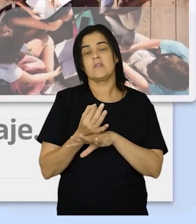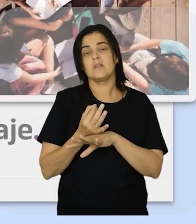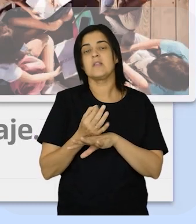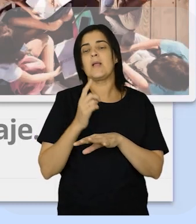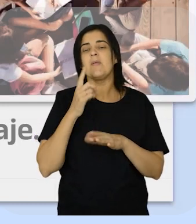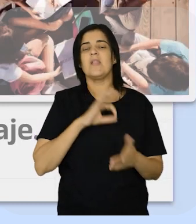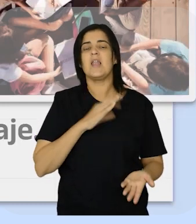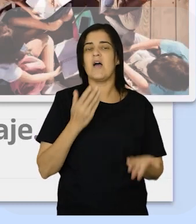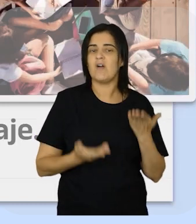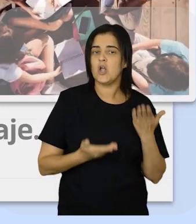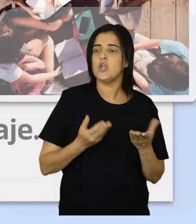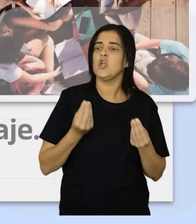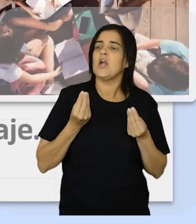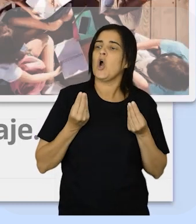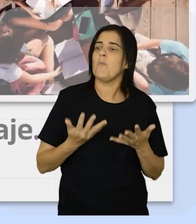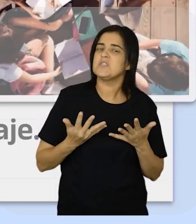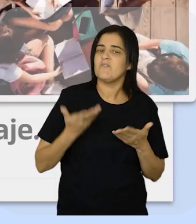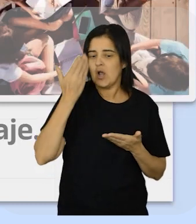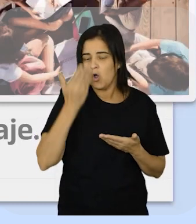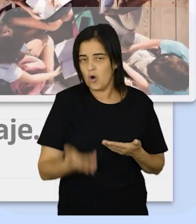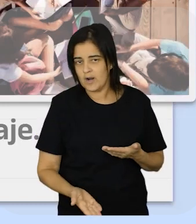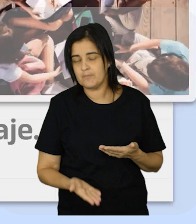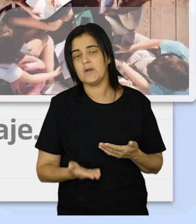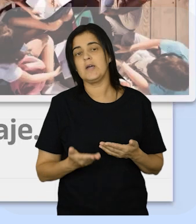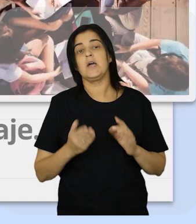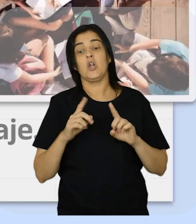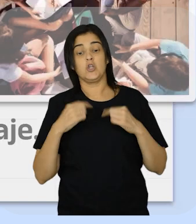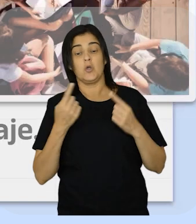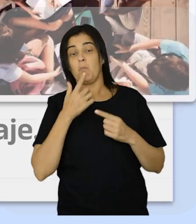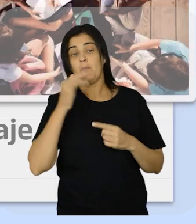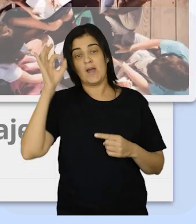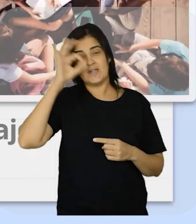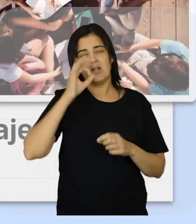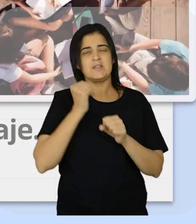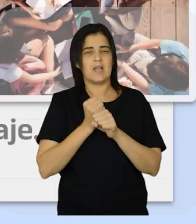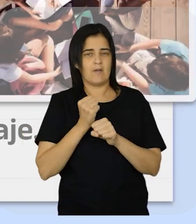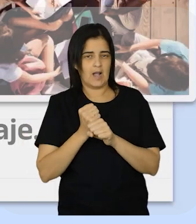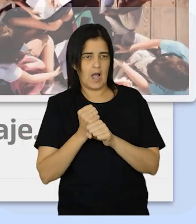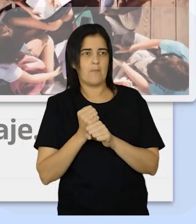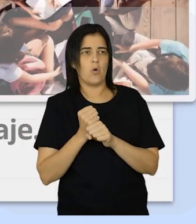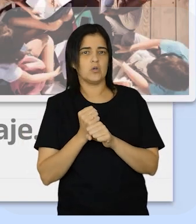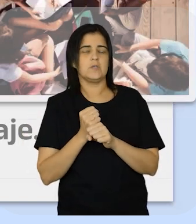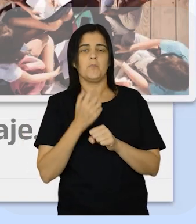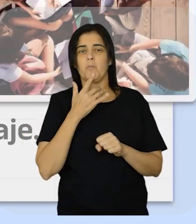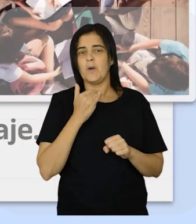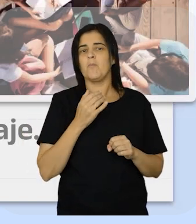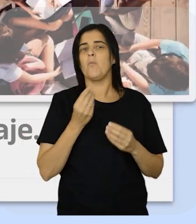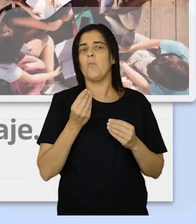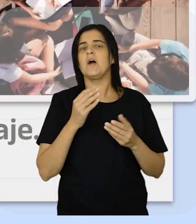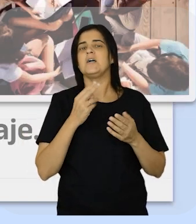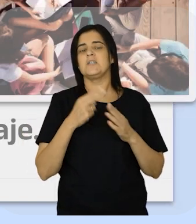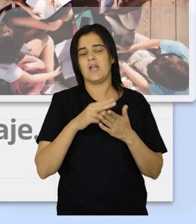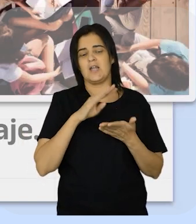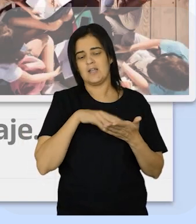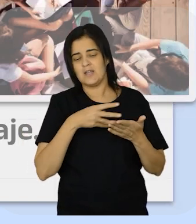hablo de la evaluación y la valoración. O sea, nosotros en inglés trabajamos muchísimo con lo que son las